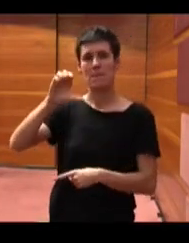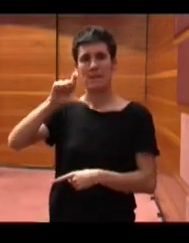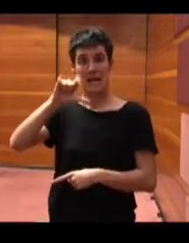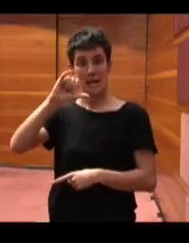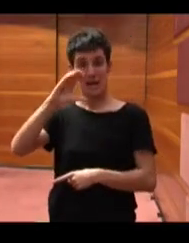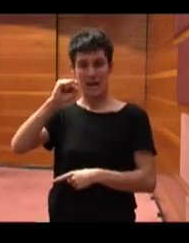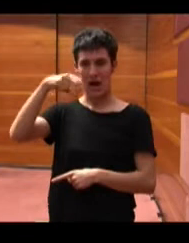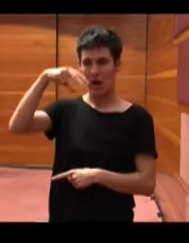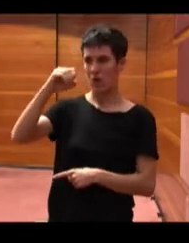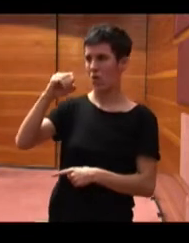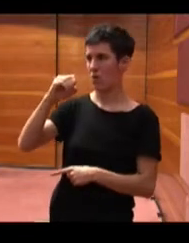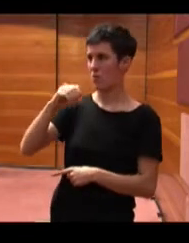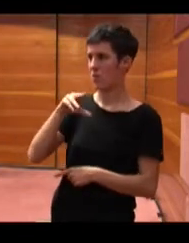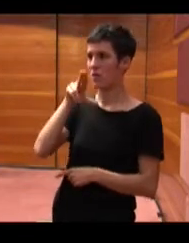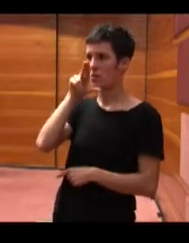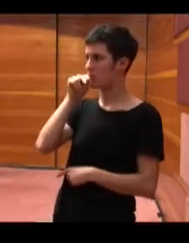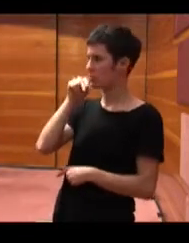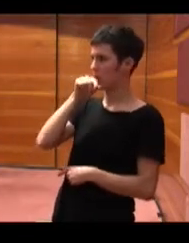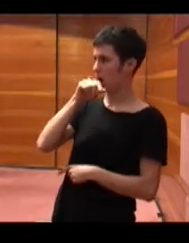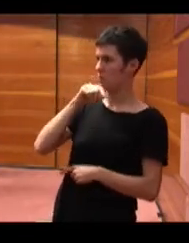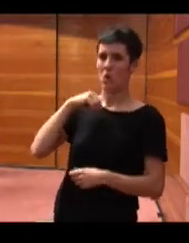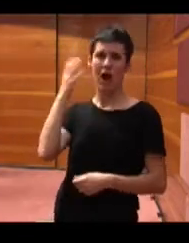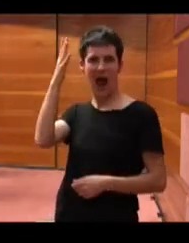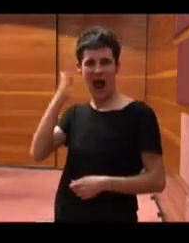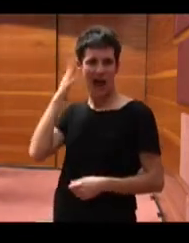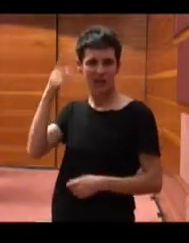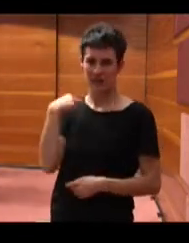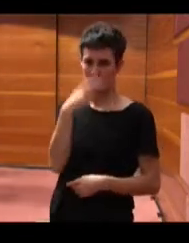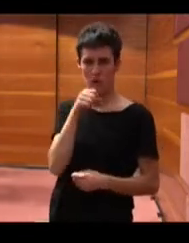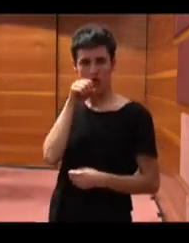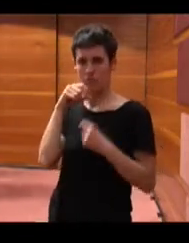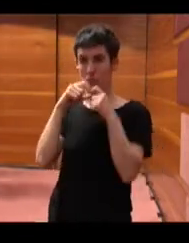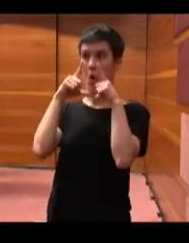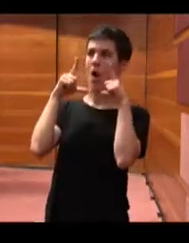Está Julia Roberts. Eso. Tiene una boca así, ¿no?